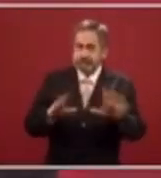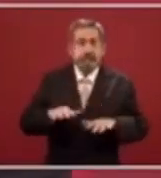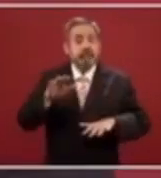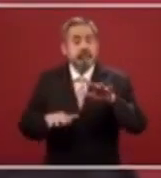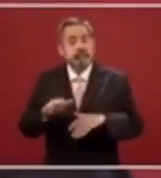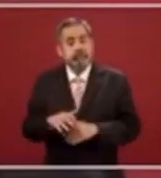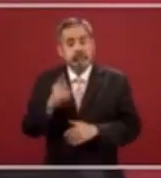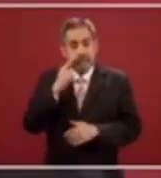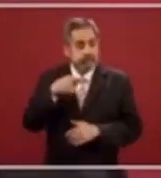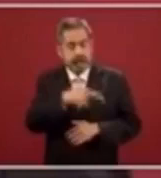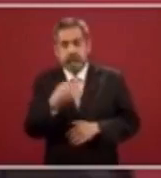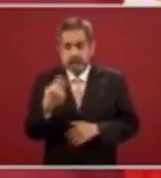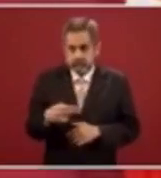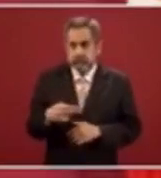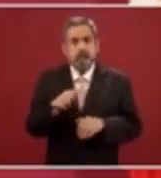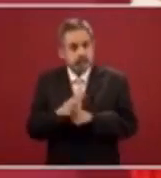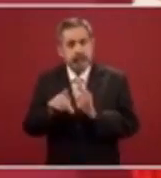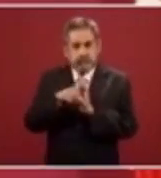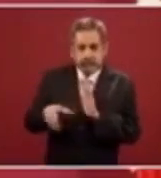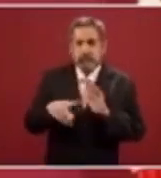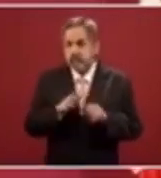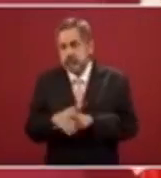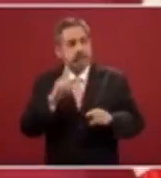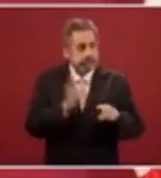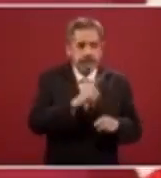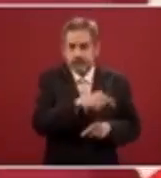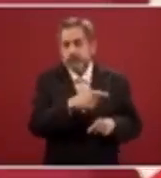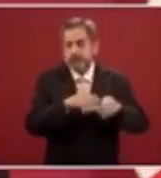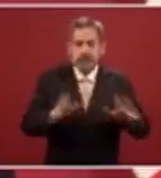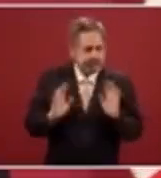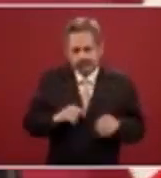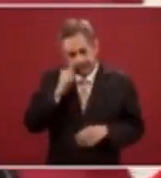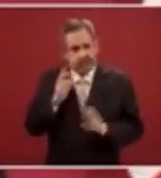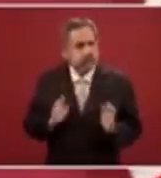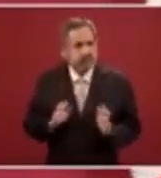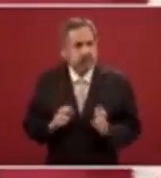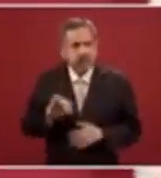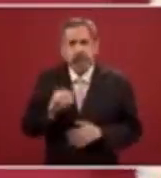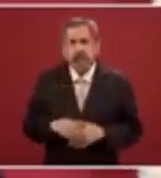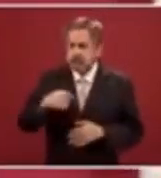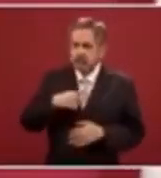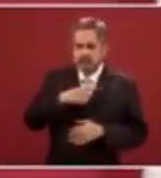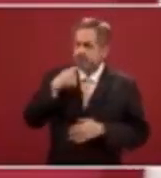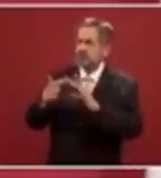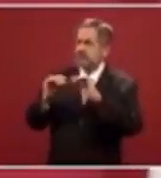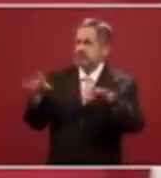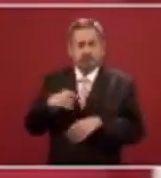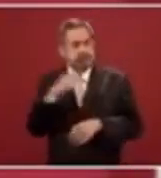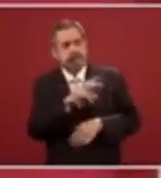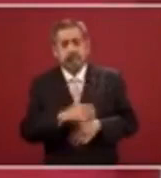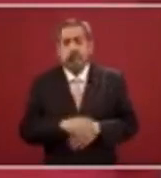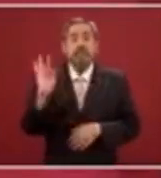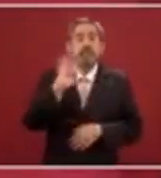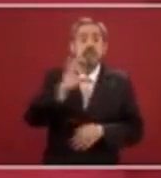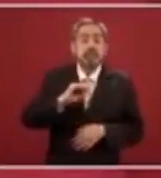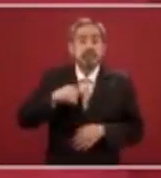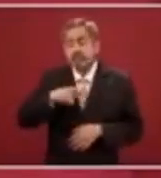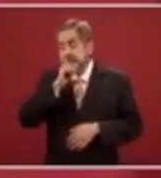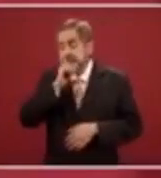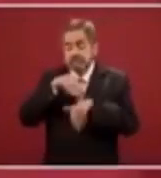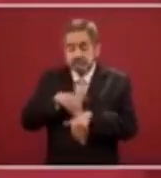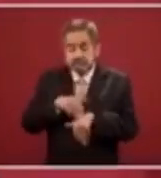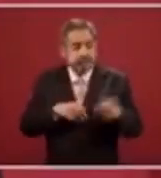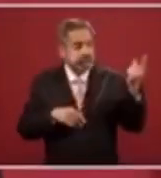veces hasta menciono los periódicos, y los voy a seguir mencionando, a los medios, porque imagínense si no me sientan como era